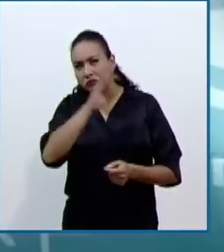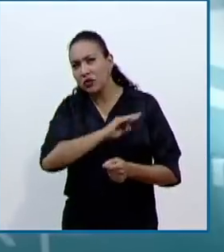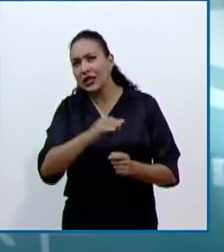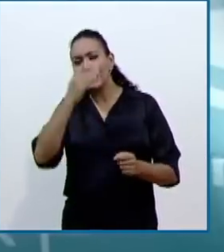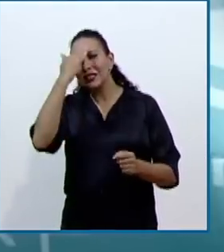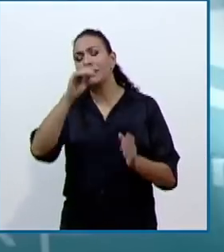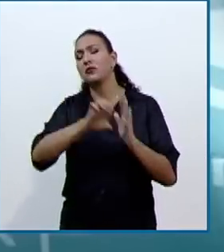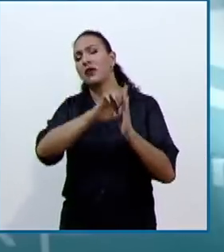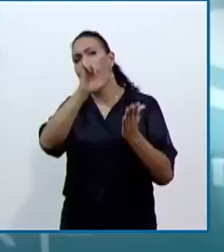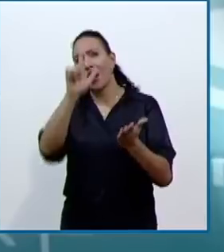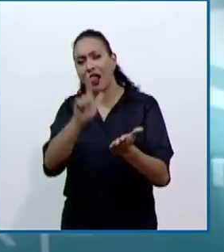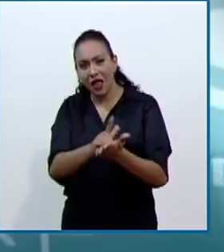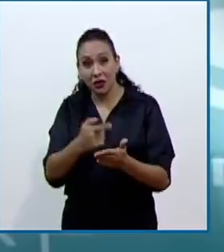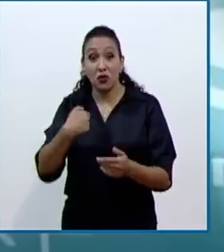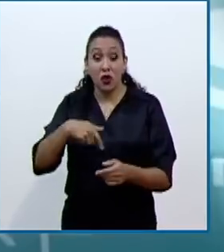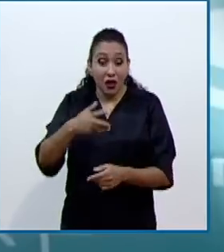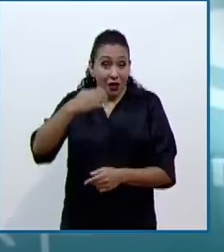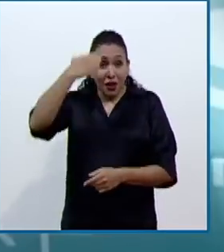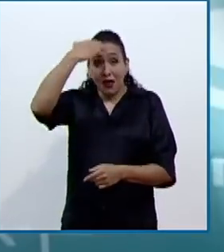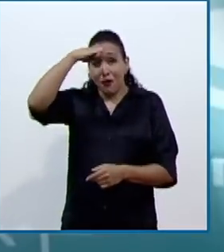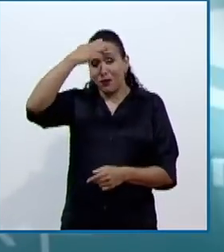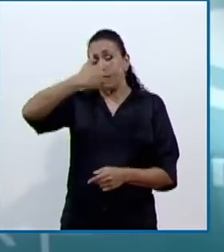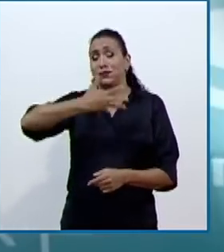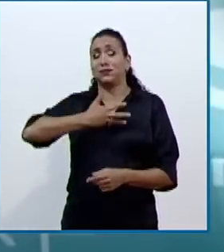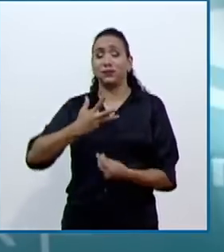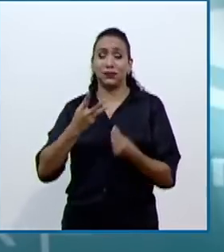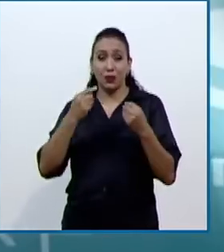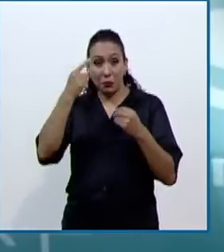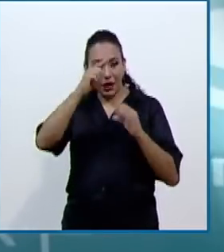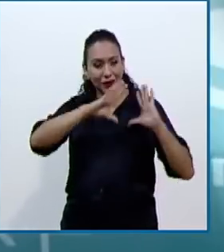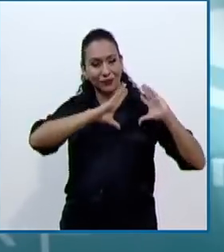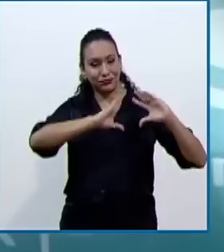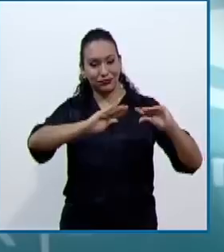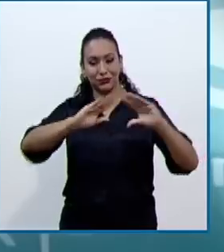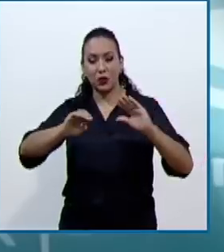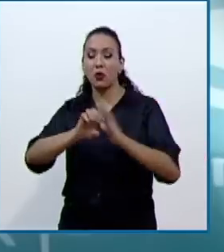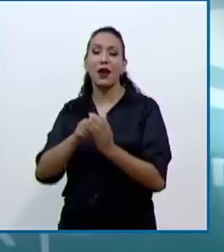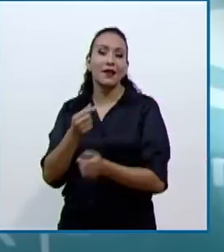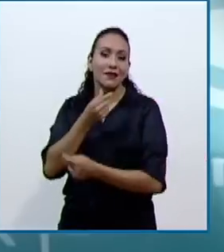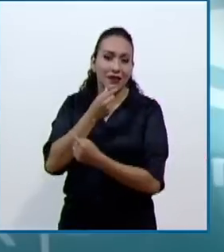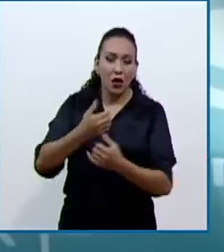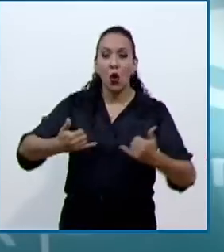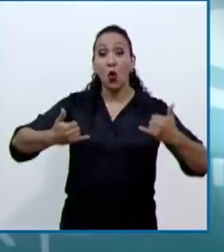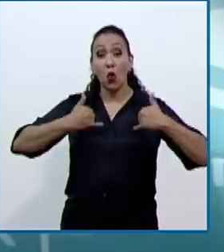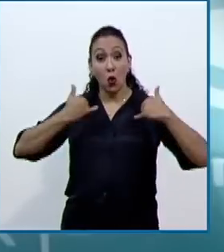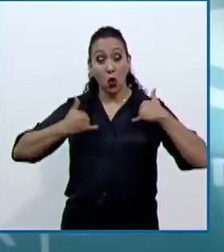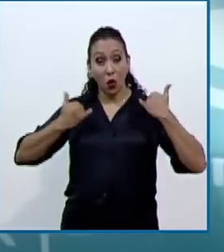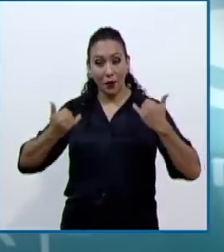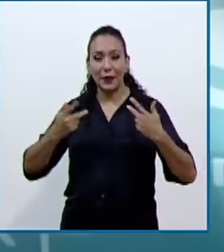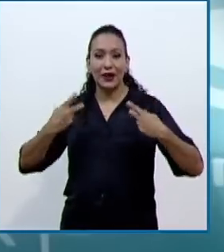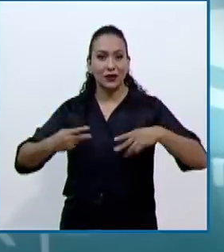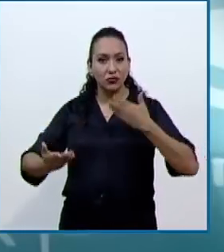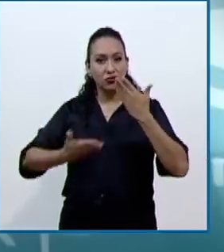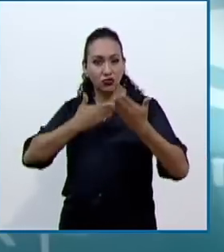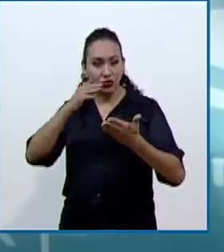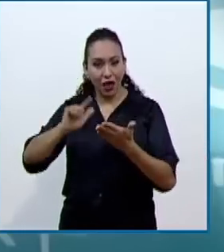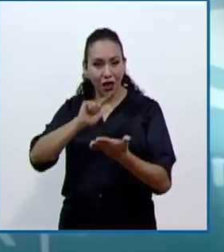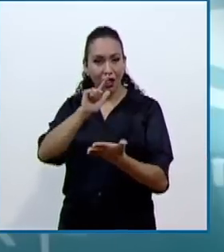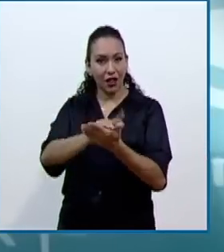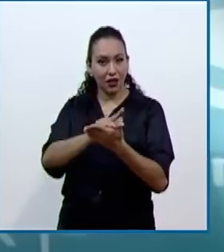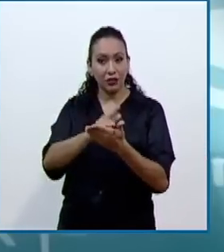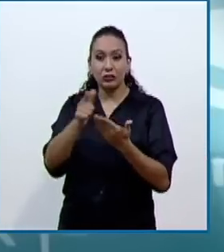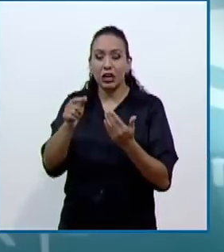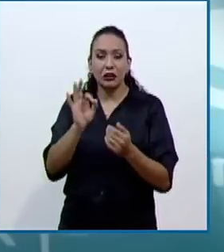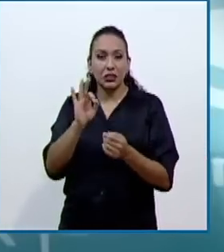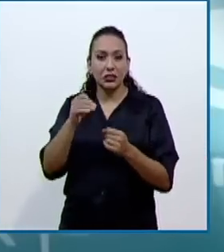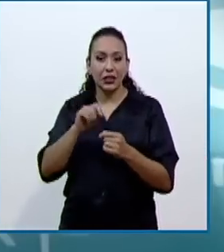la experiencia que tenemos para inculcarles justamente a las jóvenes y a los jóvenes estudiantes de Derecho que próximamente van a ingresar a las